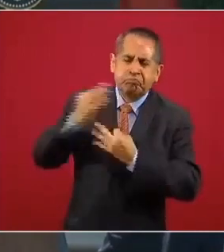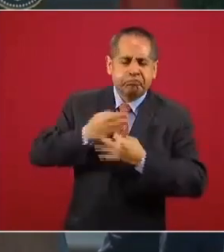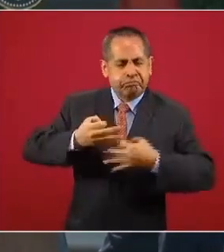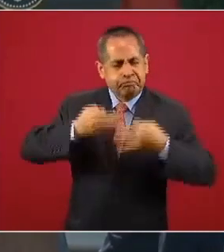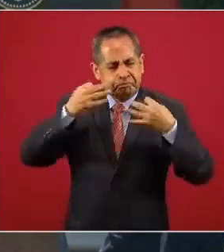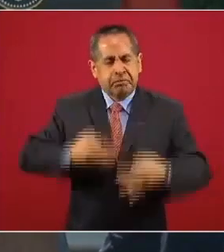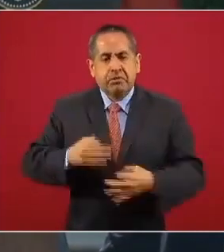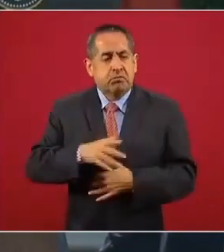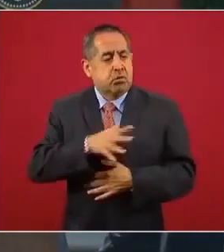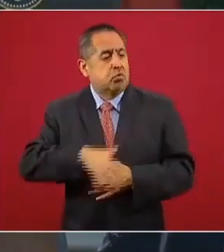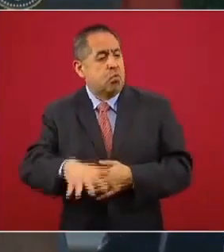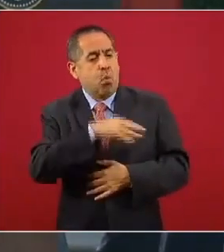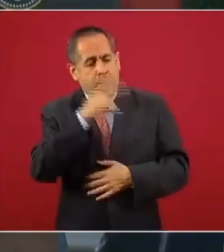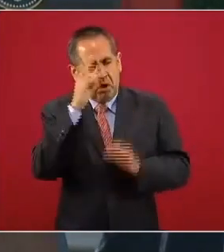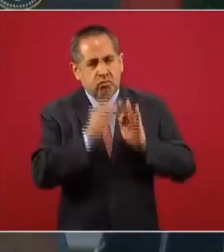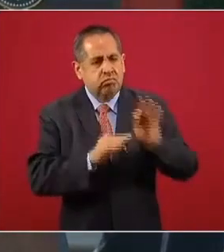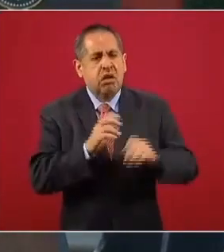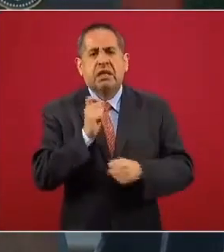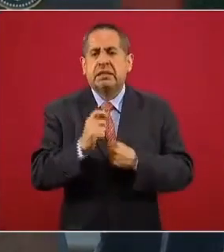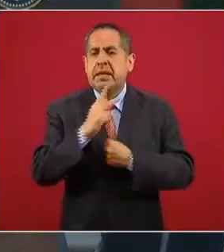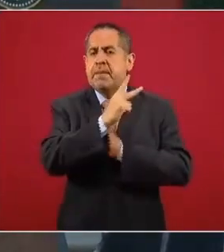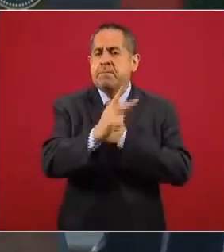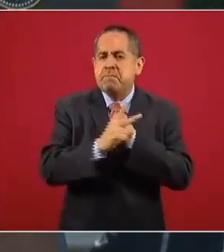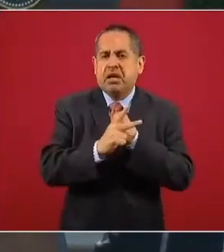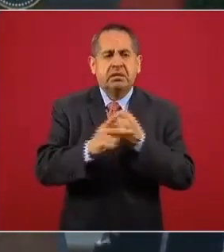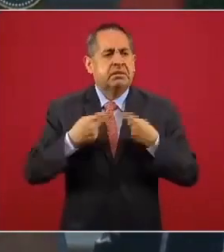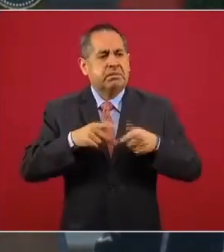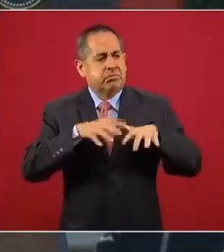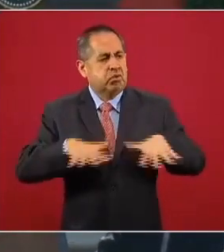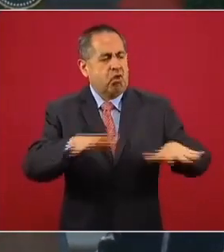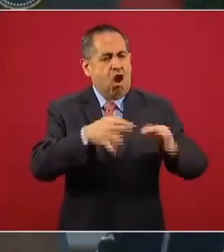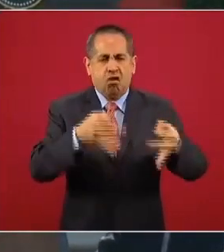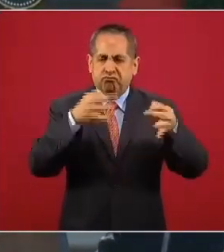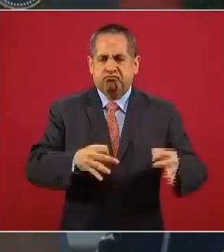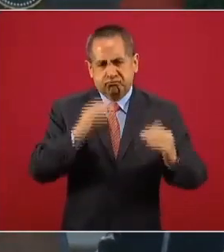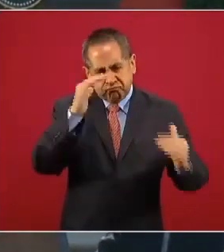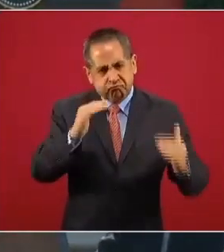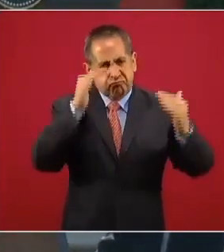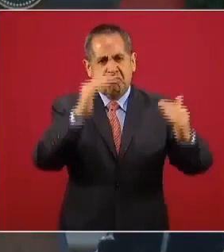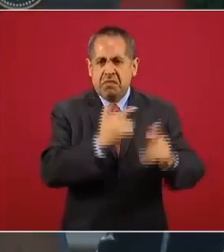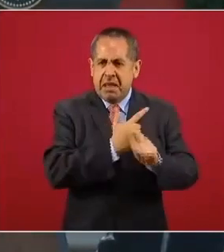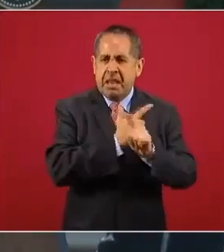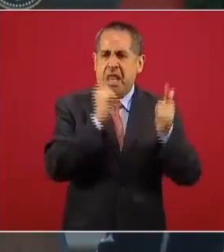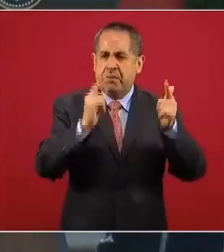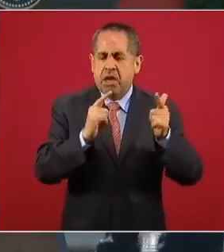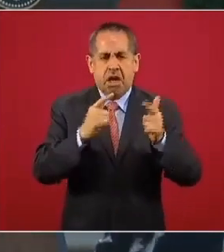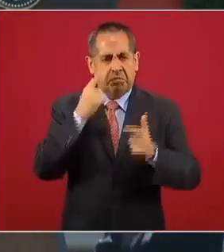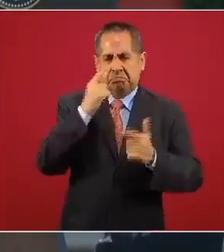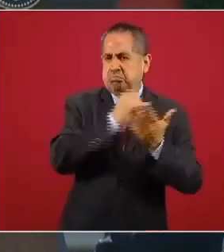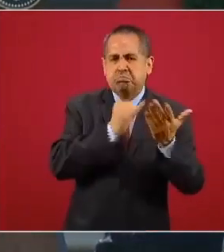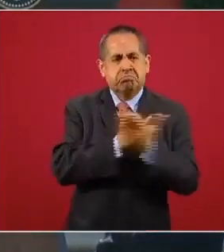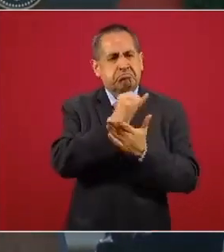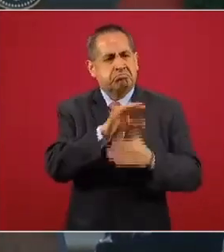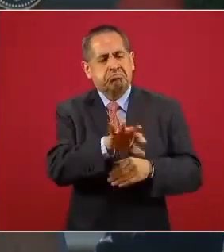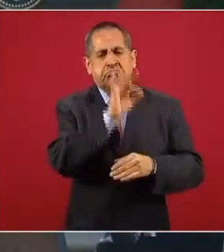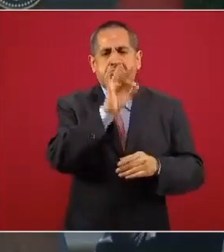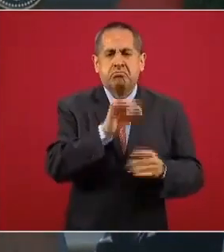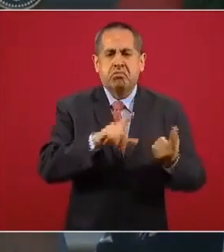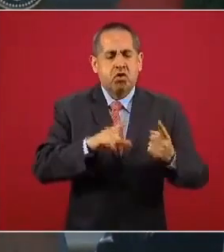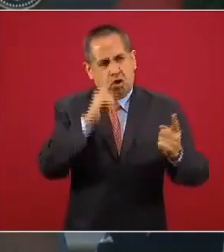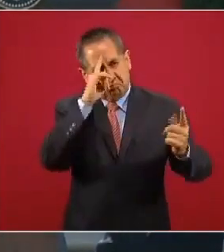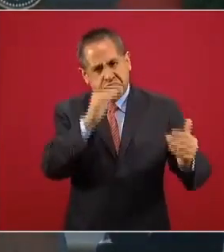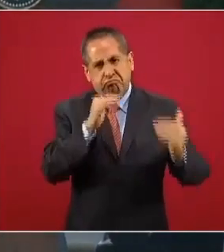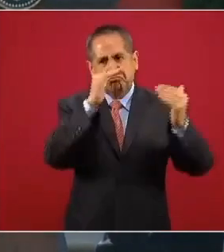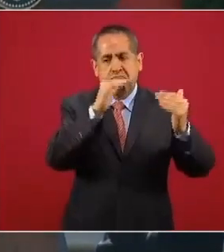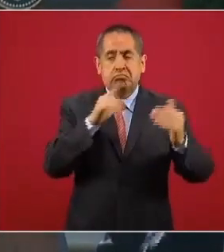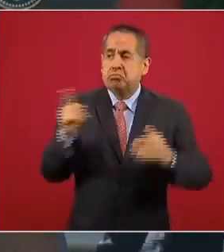que somos, un país y un pueblo digno, libre, democrático y